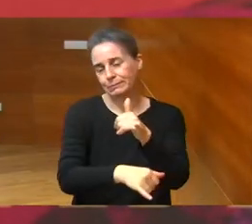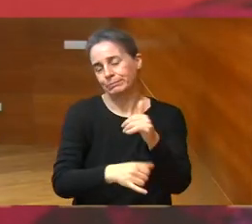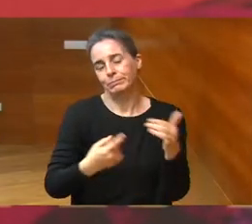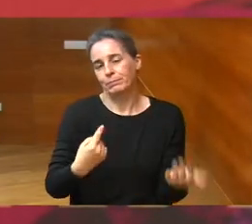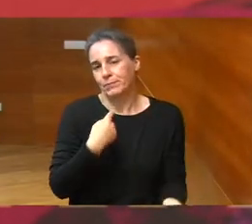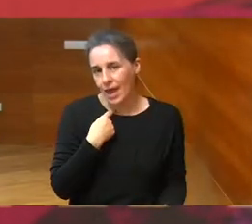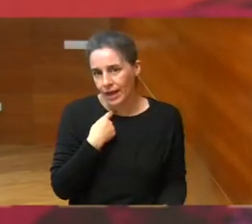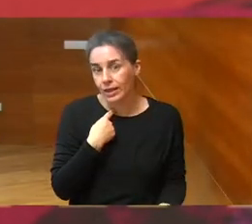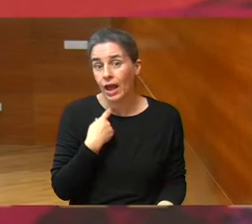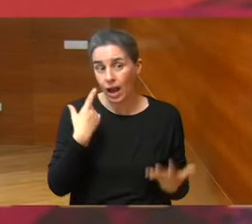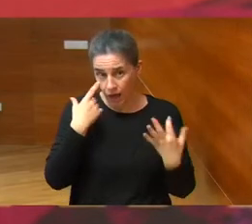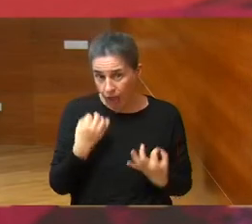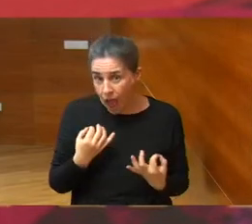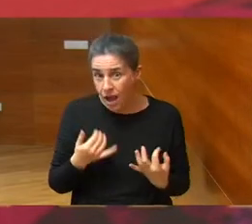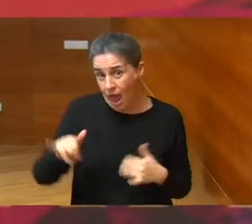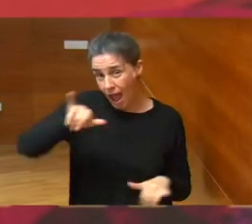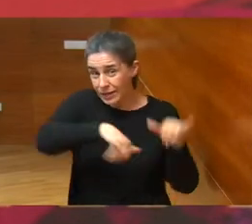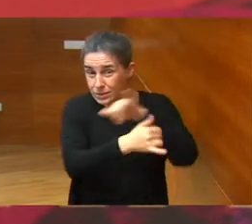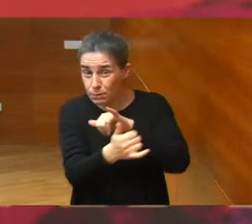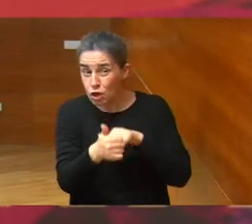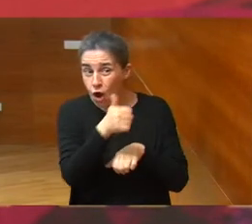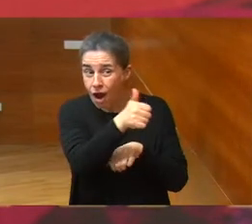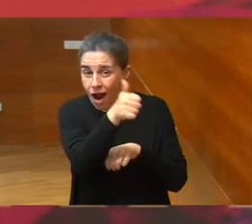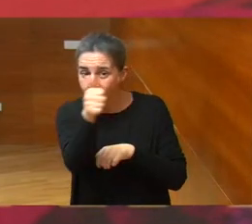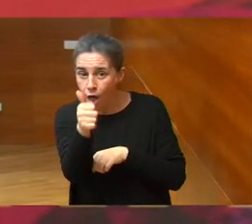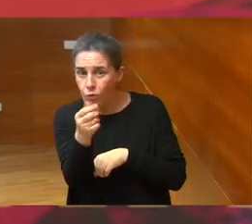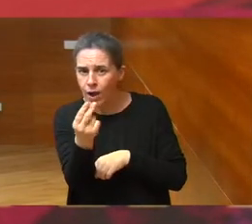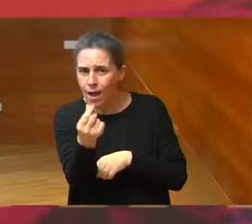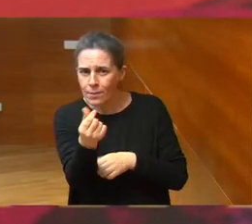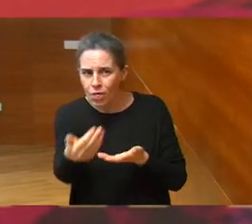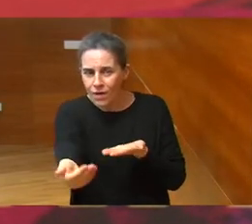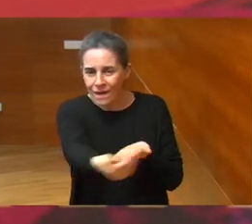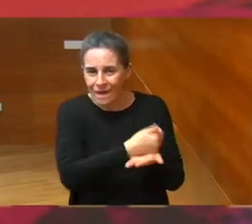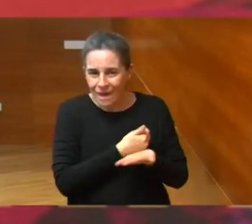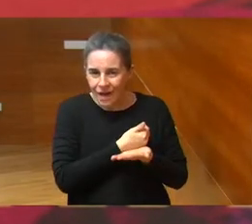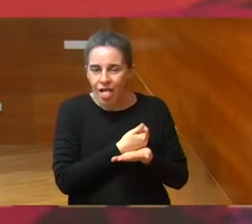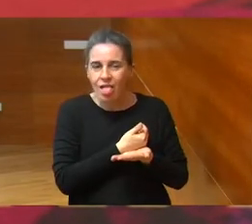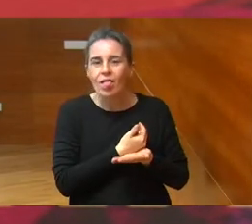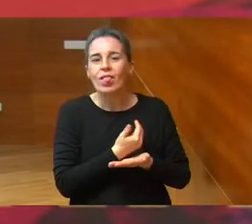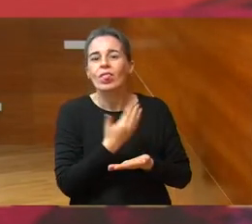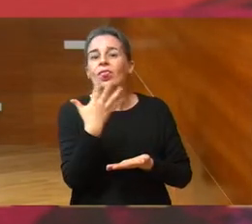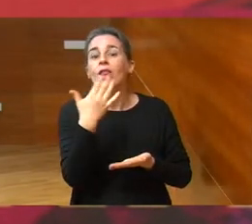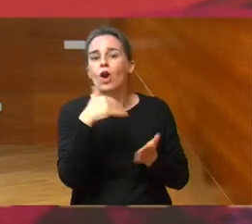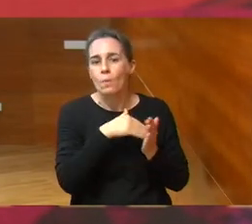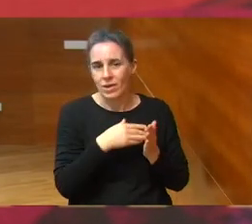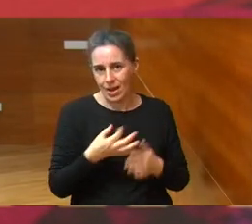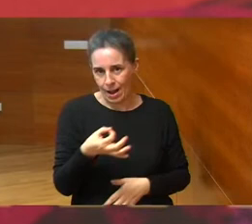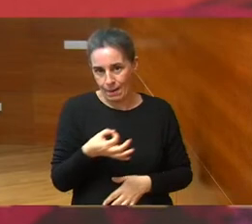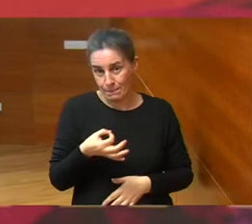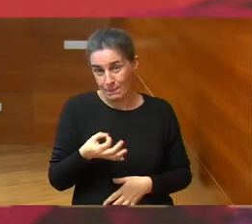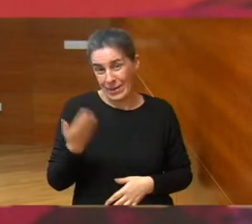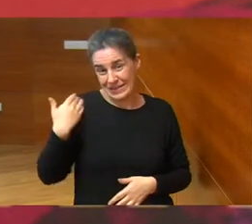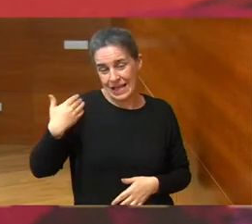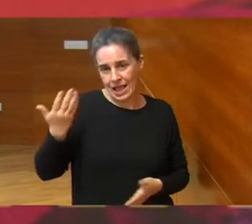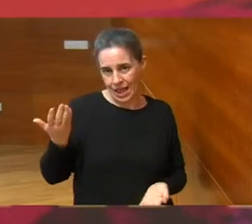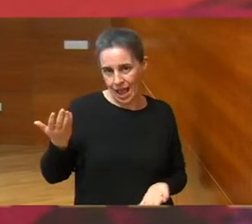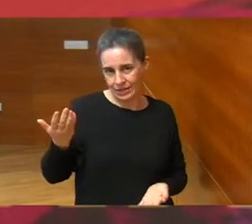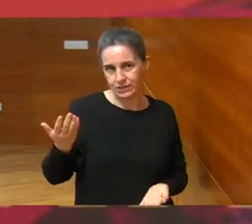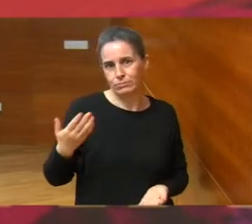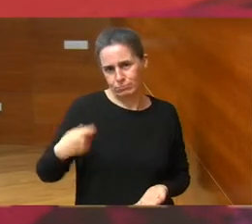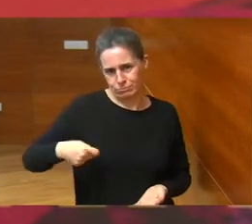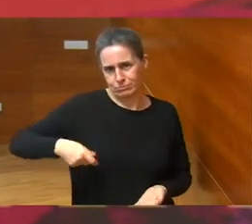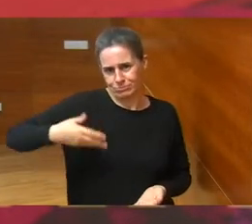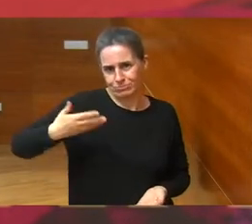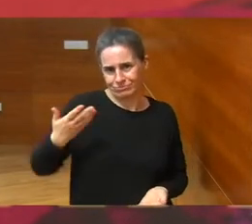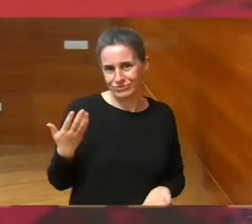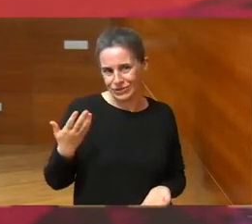pesetas portadas a ida de aquella Que era que era un bueno falando así en plata era un pastón